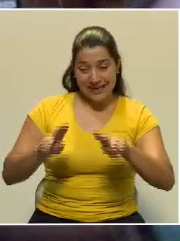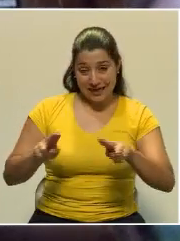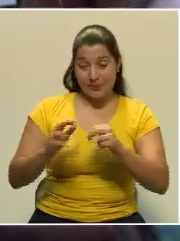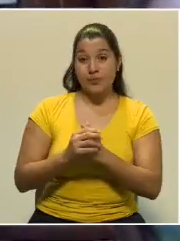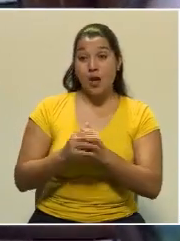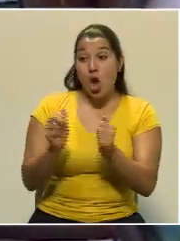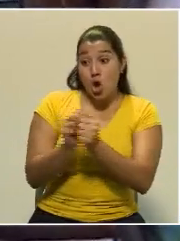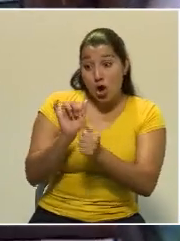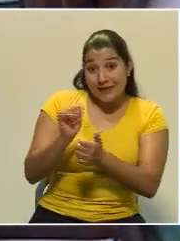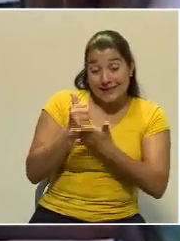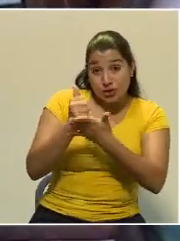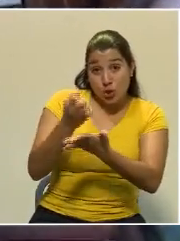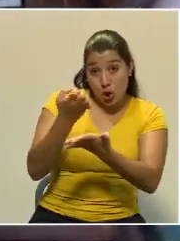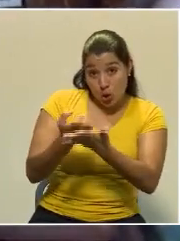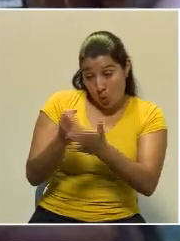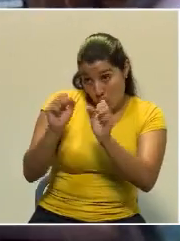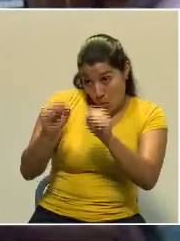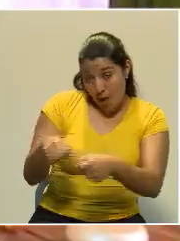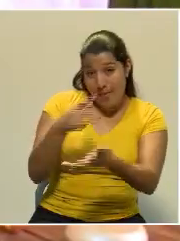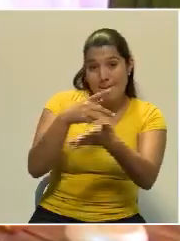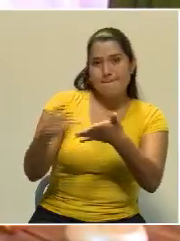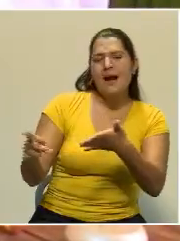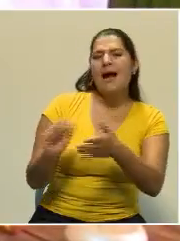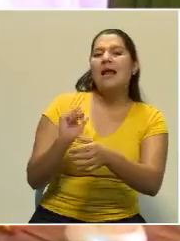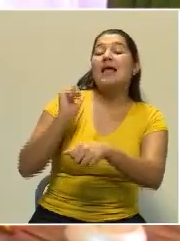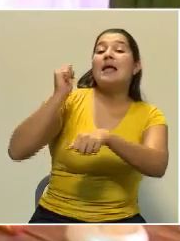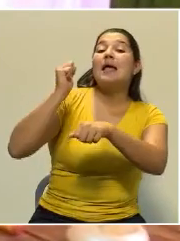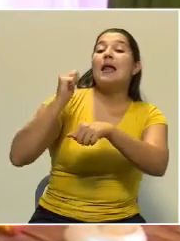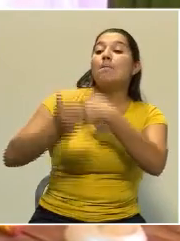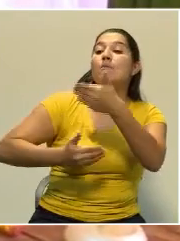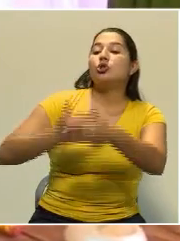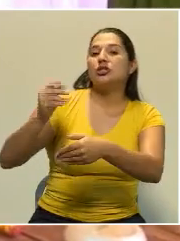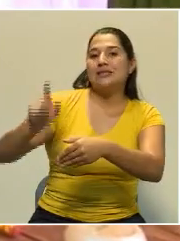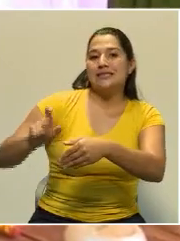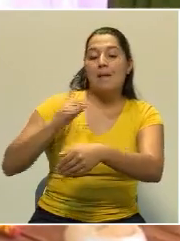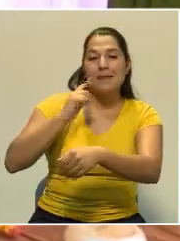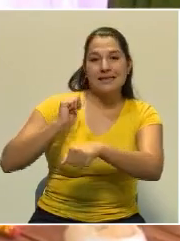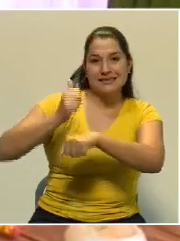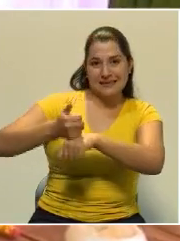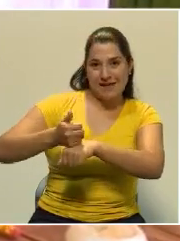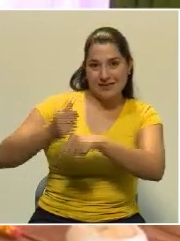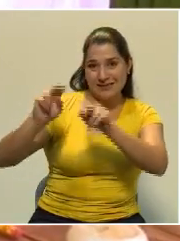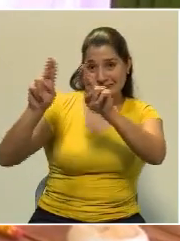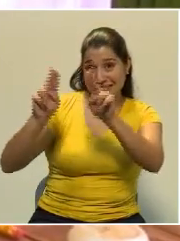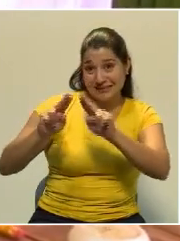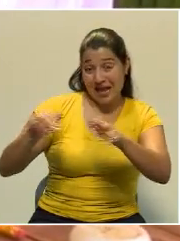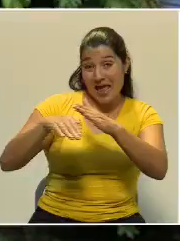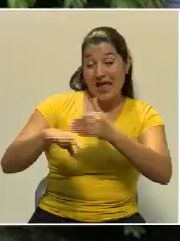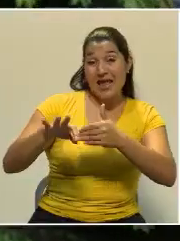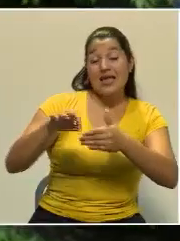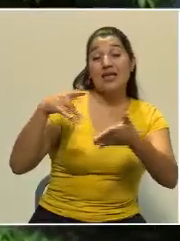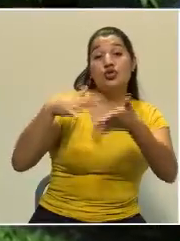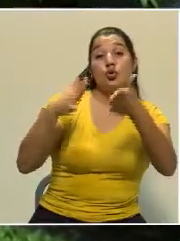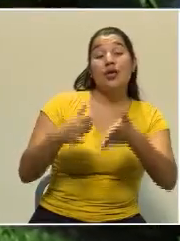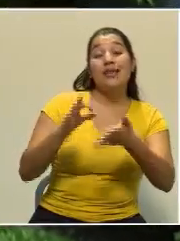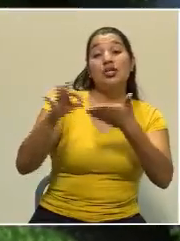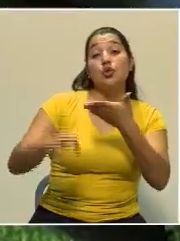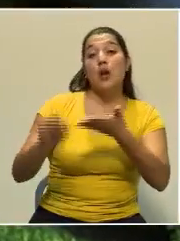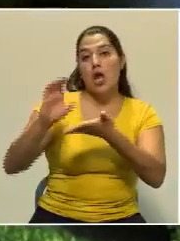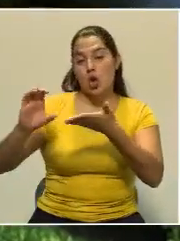Con este bono se buscaría financiar los costos de conectividad para estudiantes de escasos recursos de escuelas y colegios públicos. La Nación